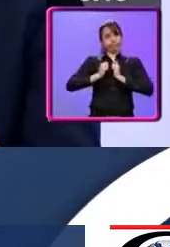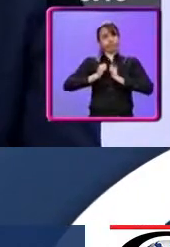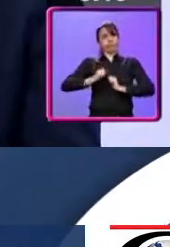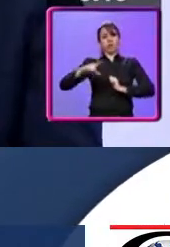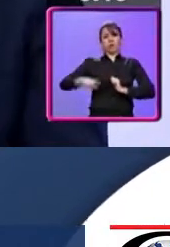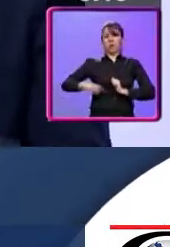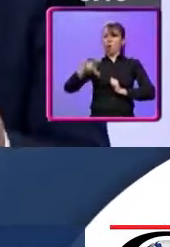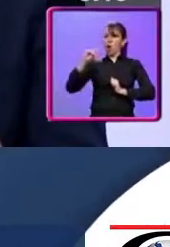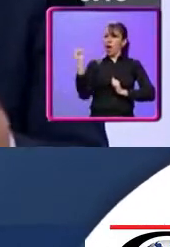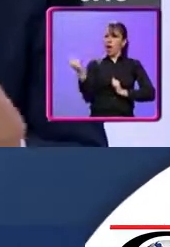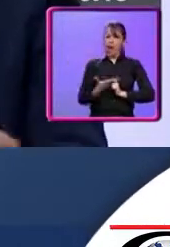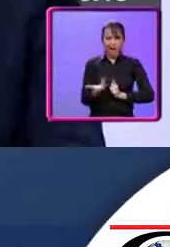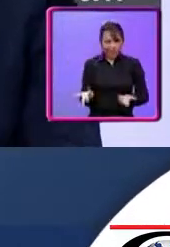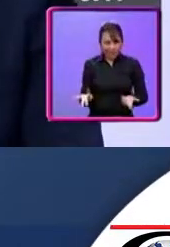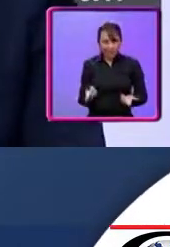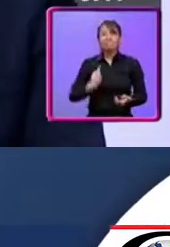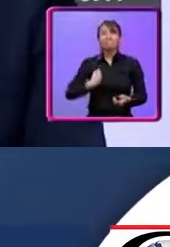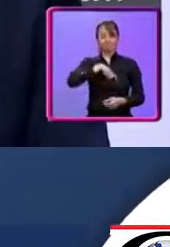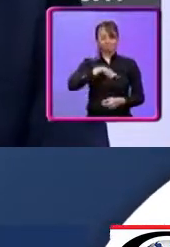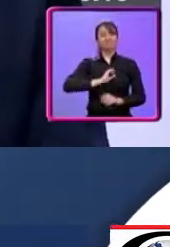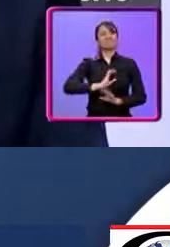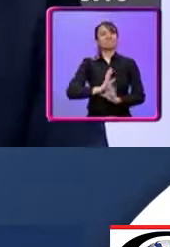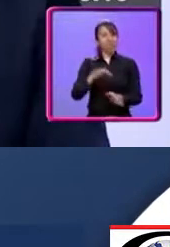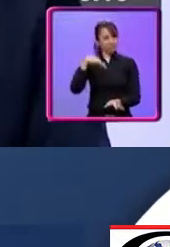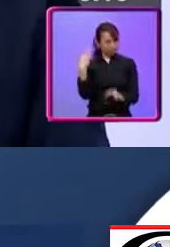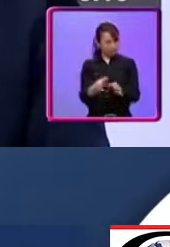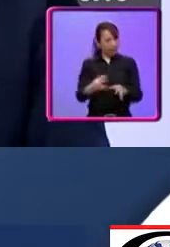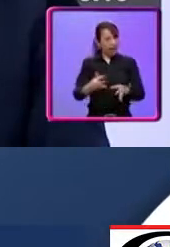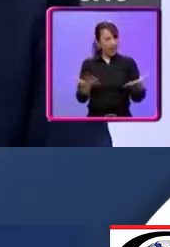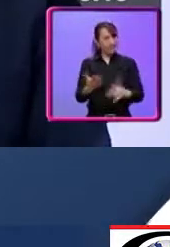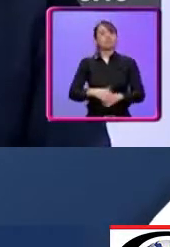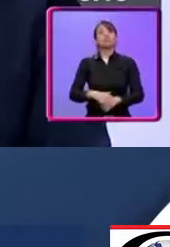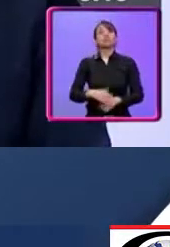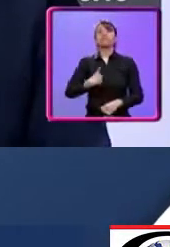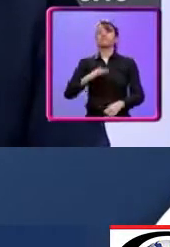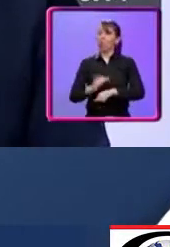lo mismo con el PT? No es el caso. Mira,